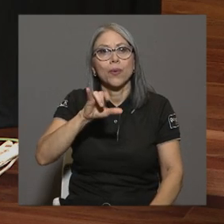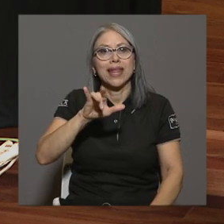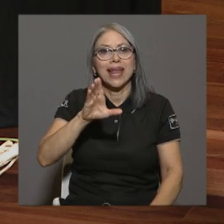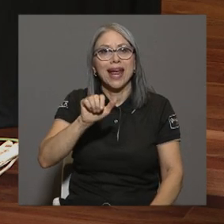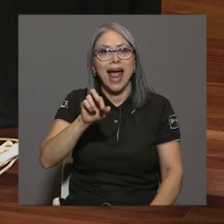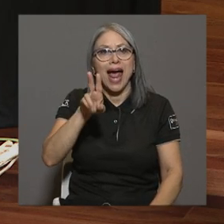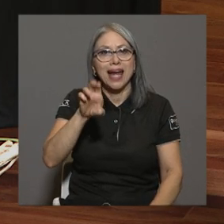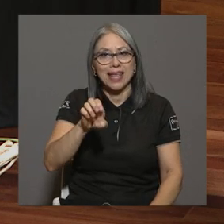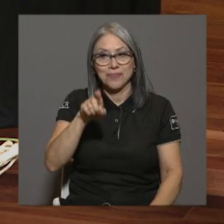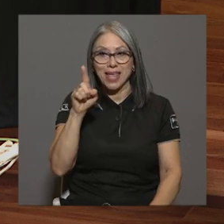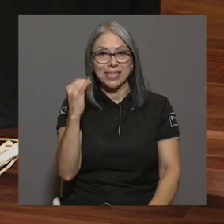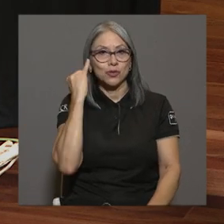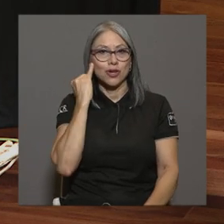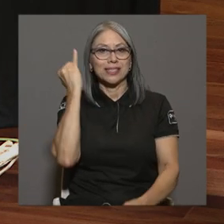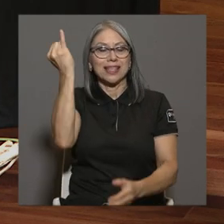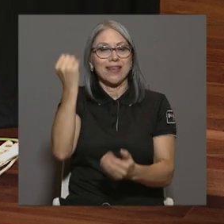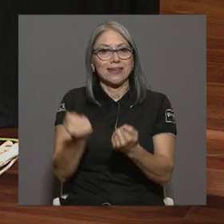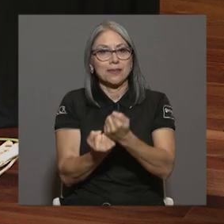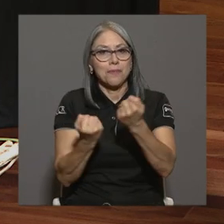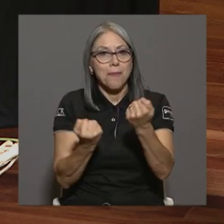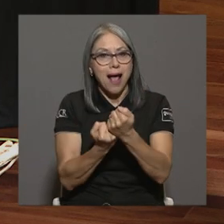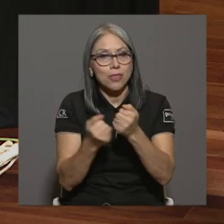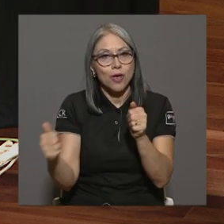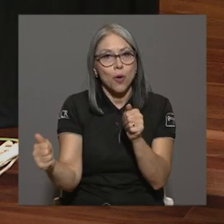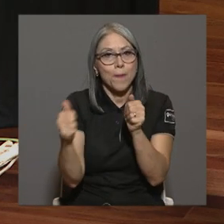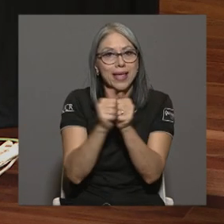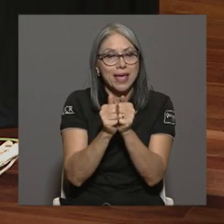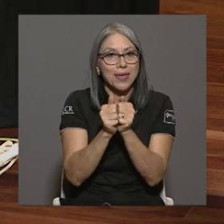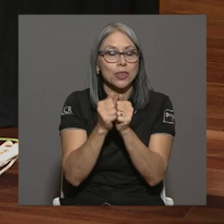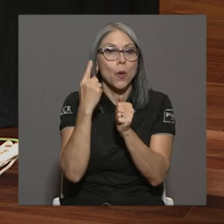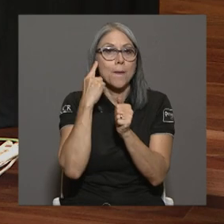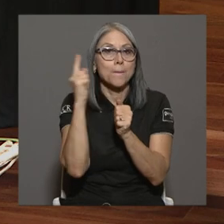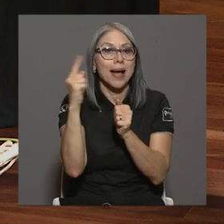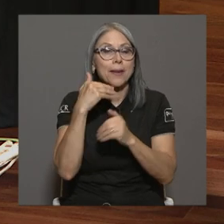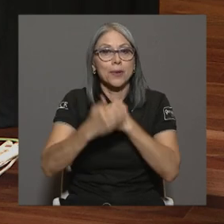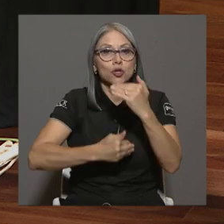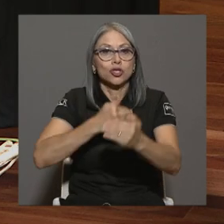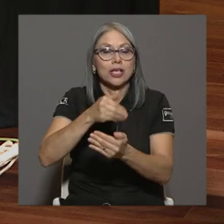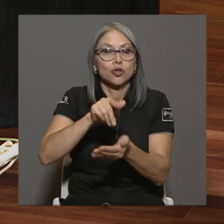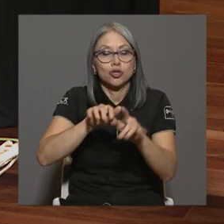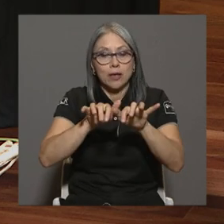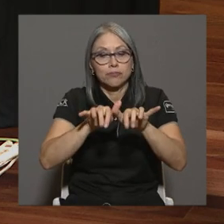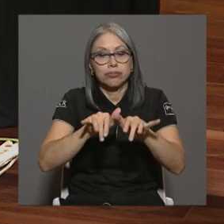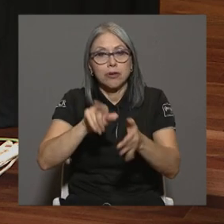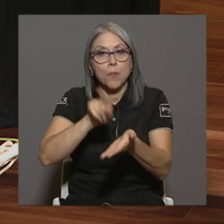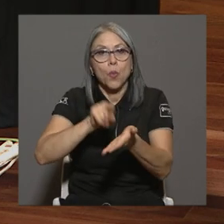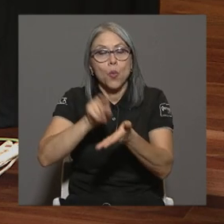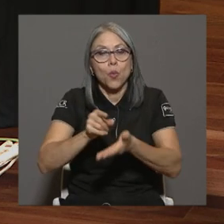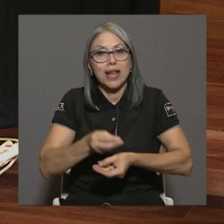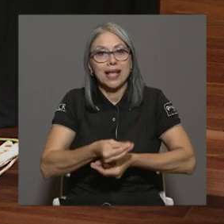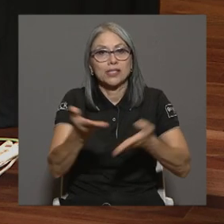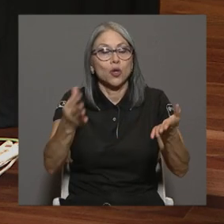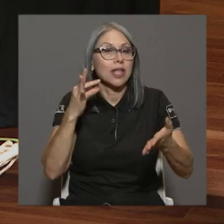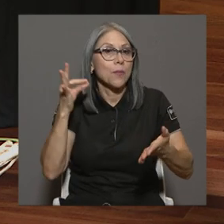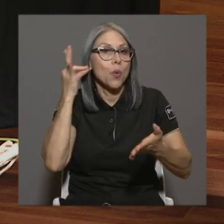iniciativa de respaldo y acompañamiento para impulsar los procesos de publicación de mujeres académicas interinas